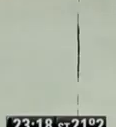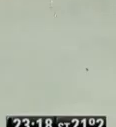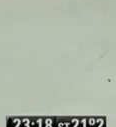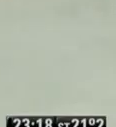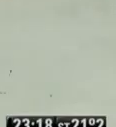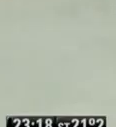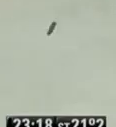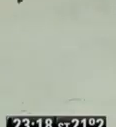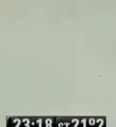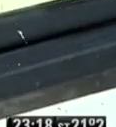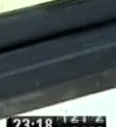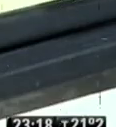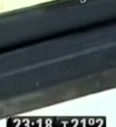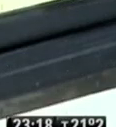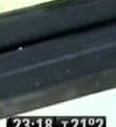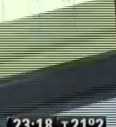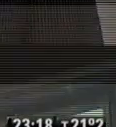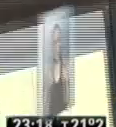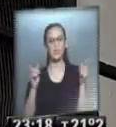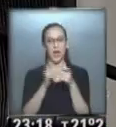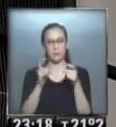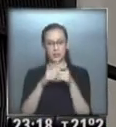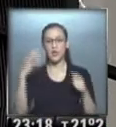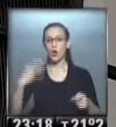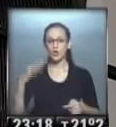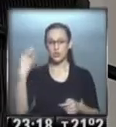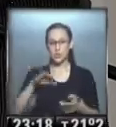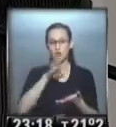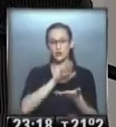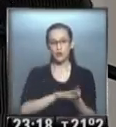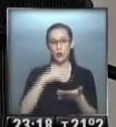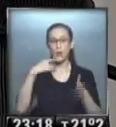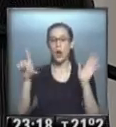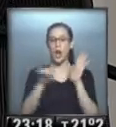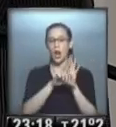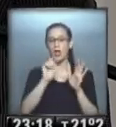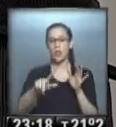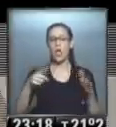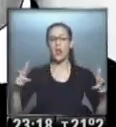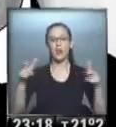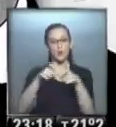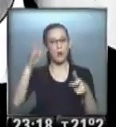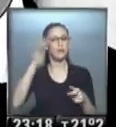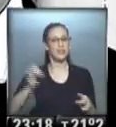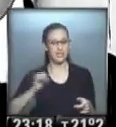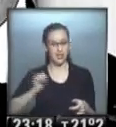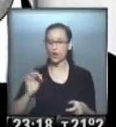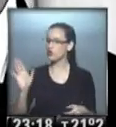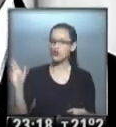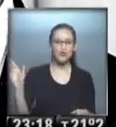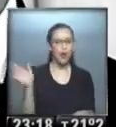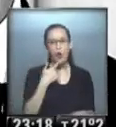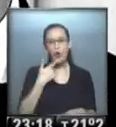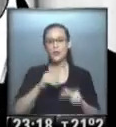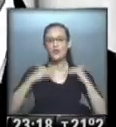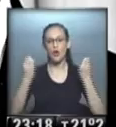encontramos 6 carpetas originales de las actas de las juntas militares. Son todas las